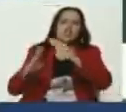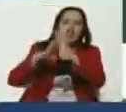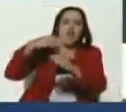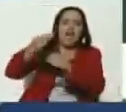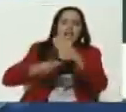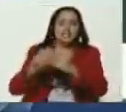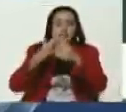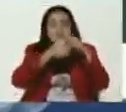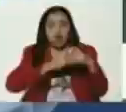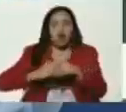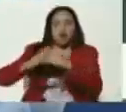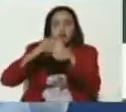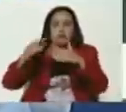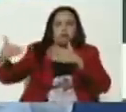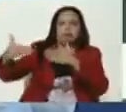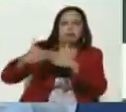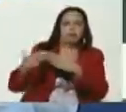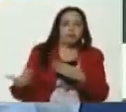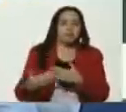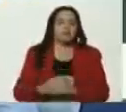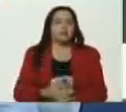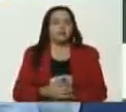del imperialismo norteamericano y sus aliados.